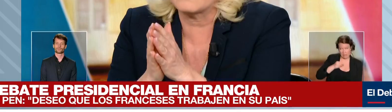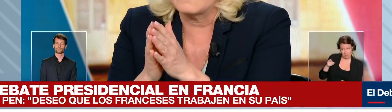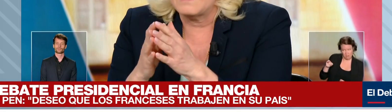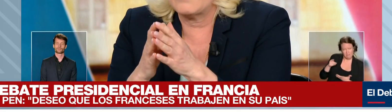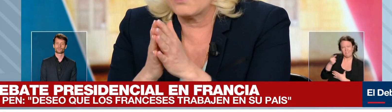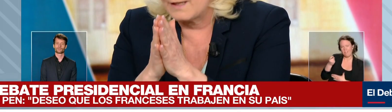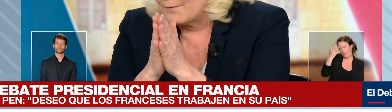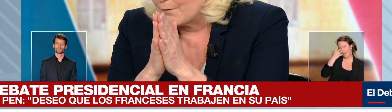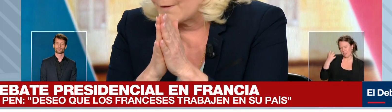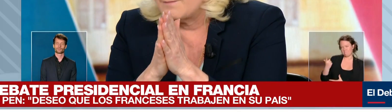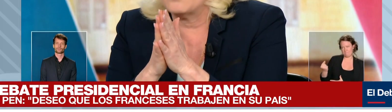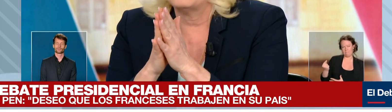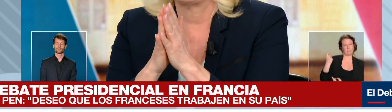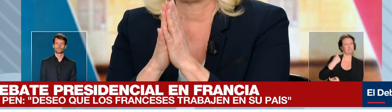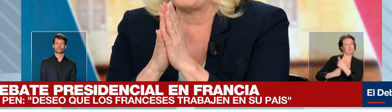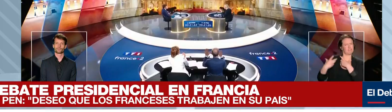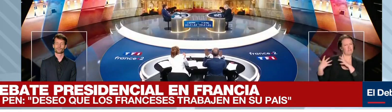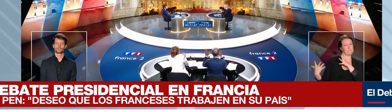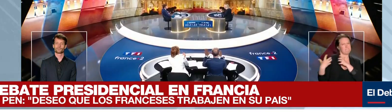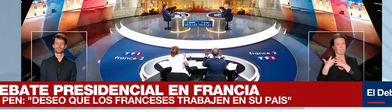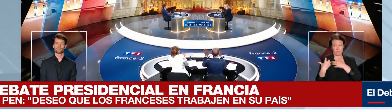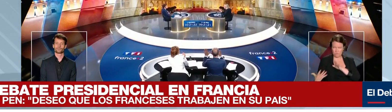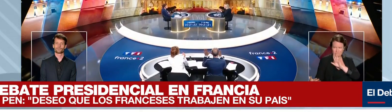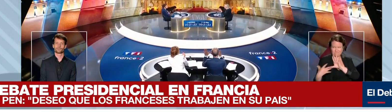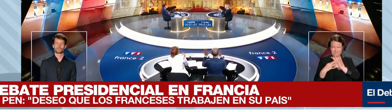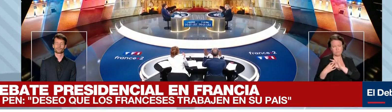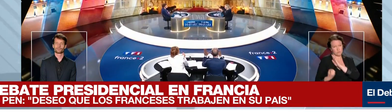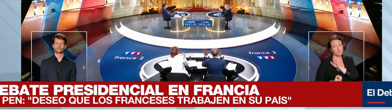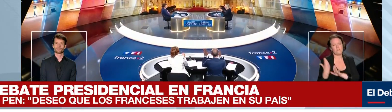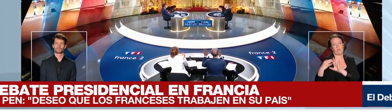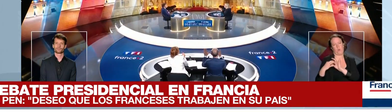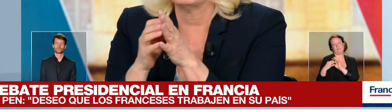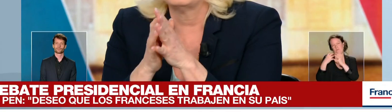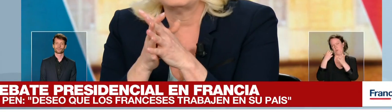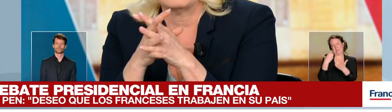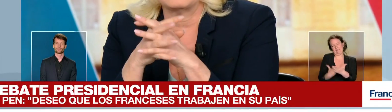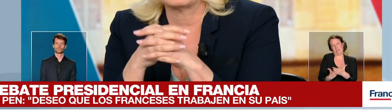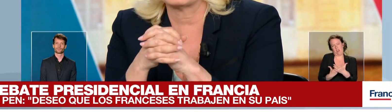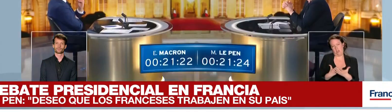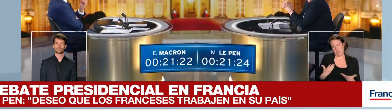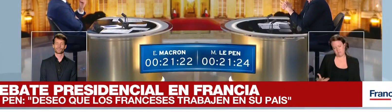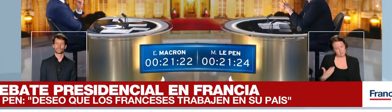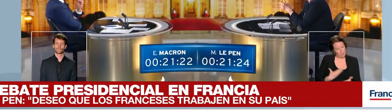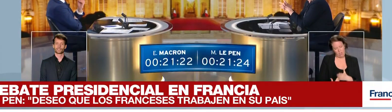de África, que son socios históricos con quienes definitivamente hay que volver a crear una